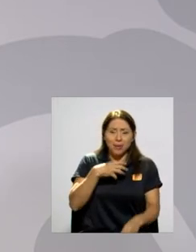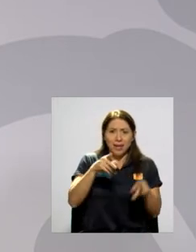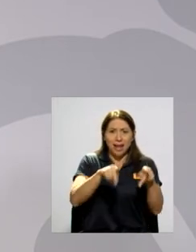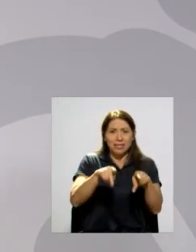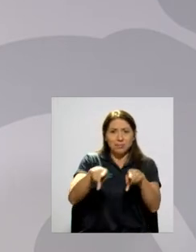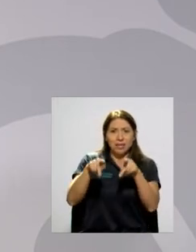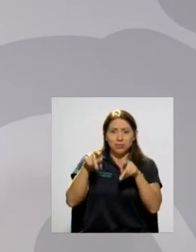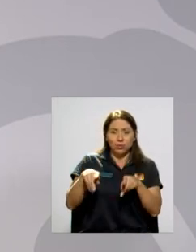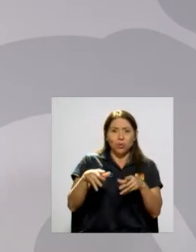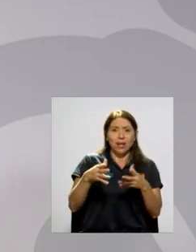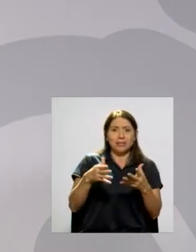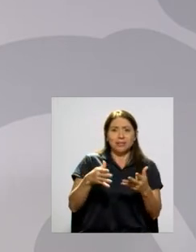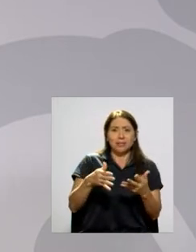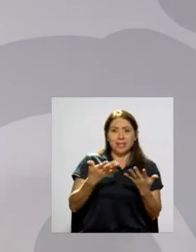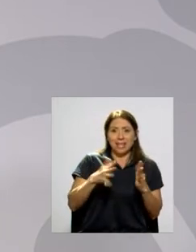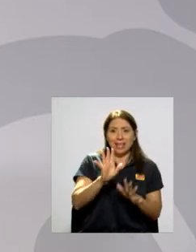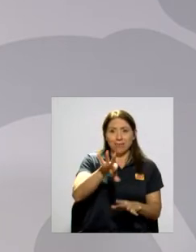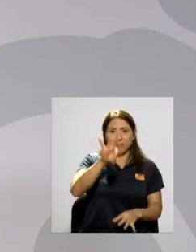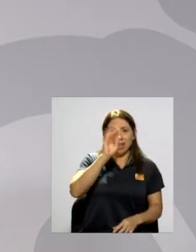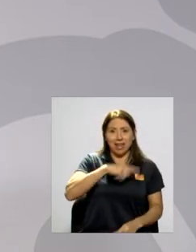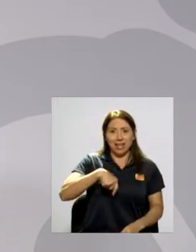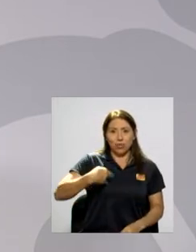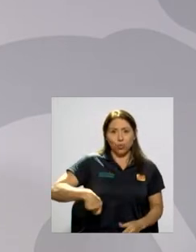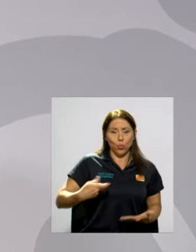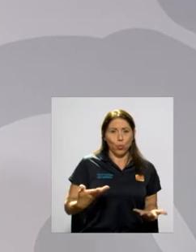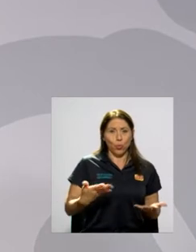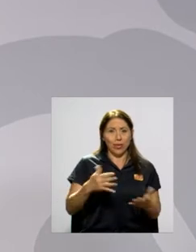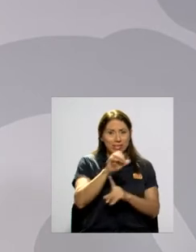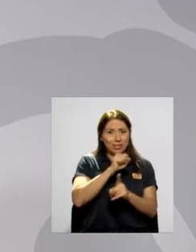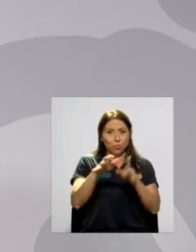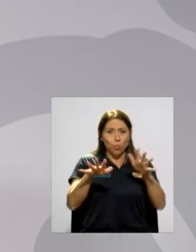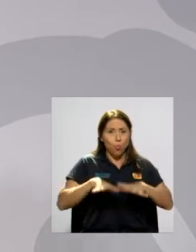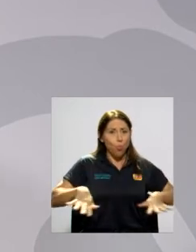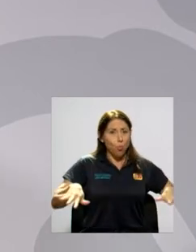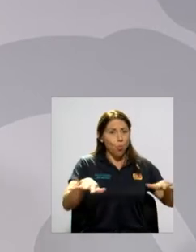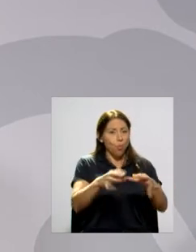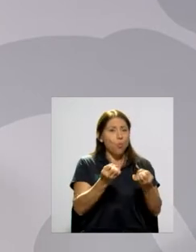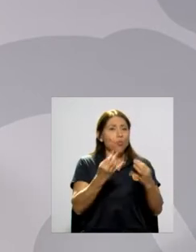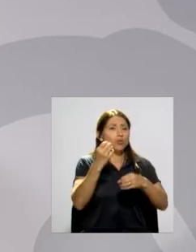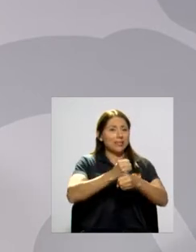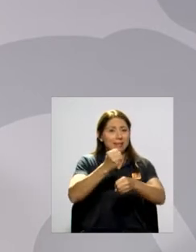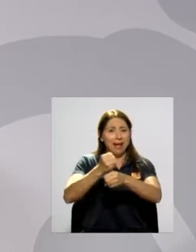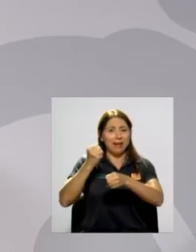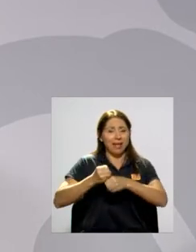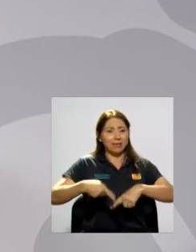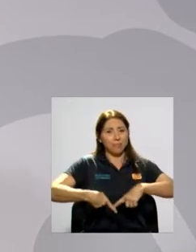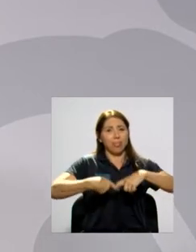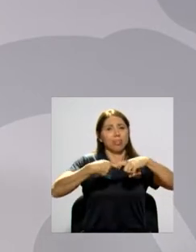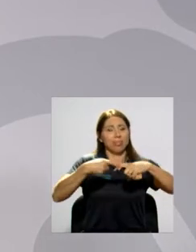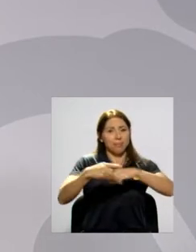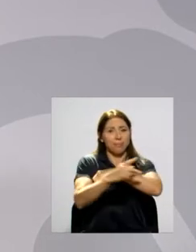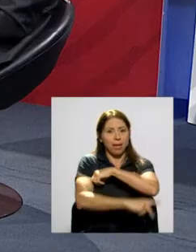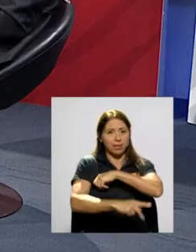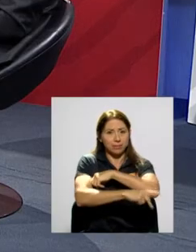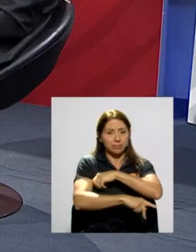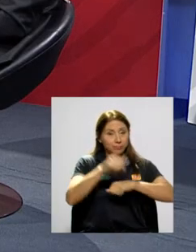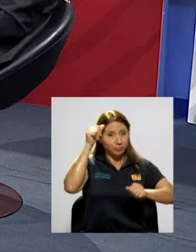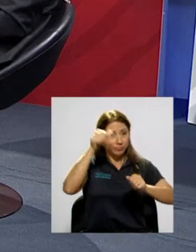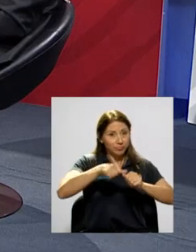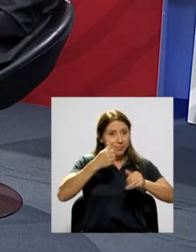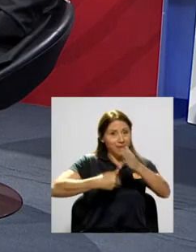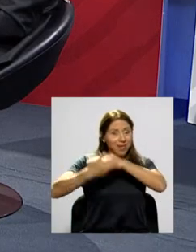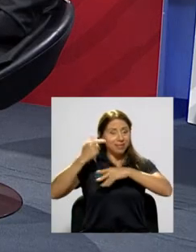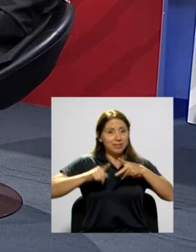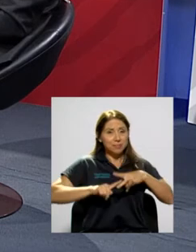electo. Tenemos un escenario verdaderamente de muchas, muchas tareas país. Recuerden que al principio se hablaba